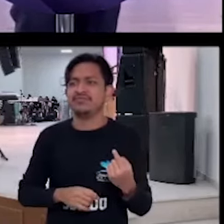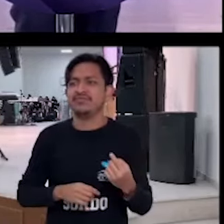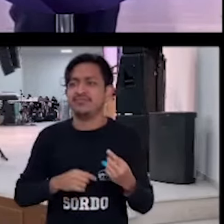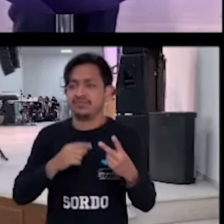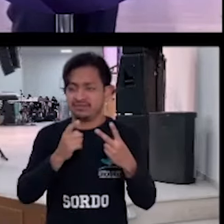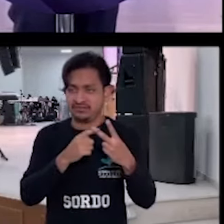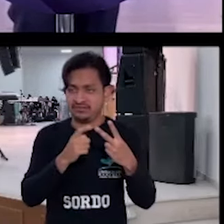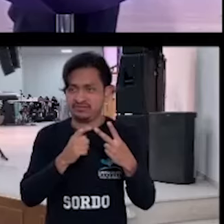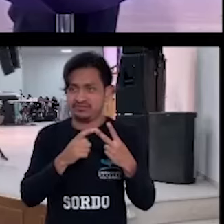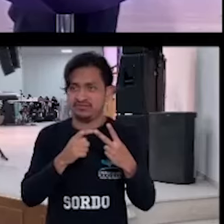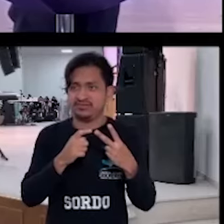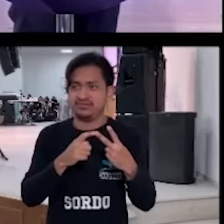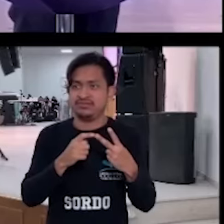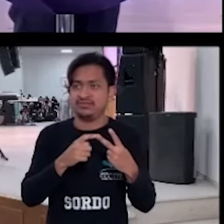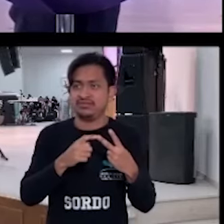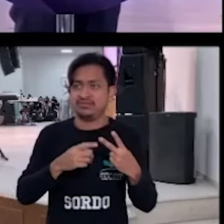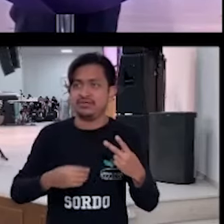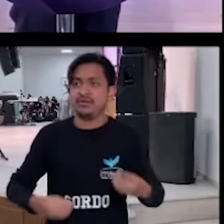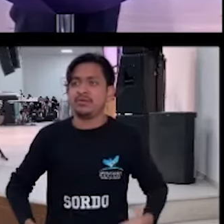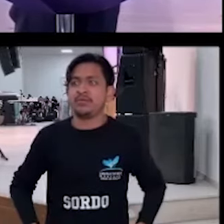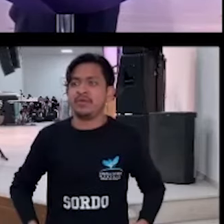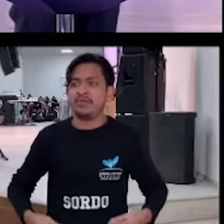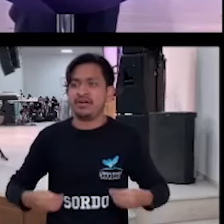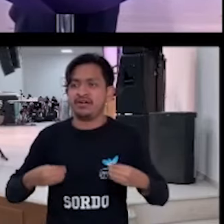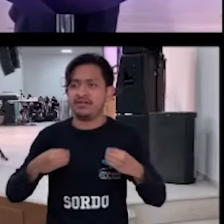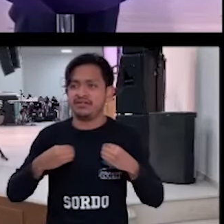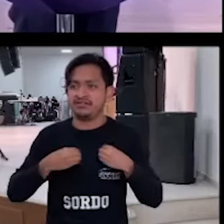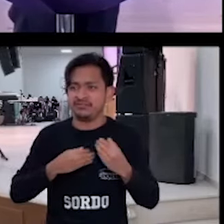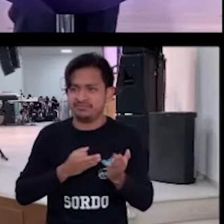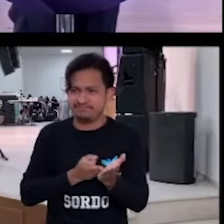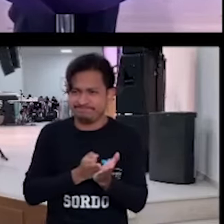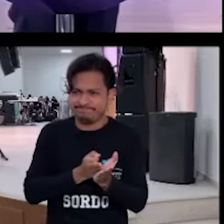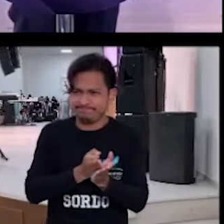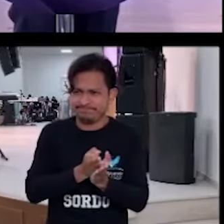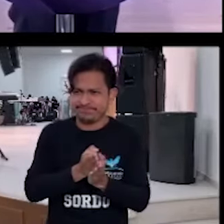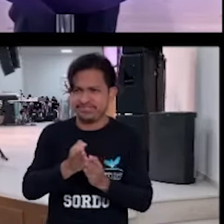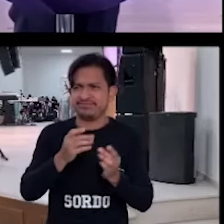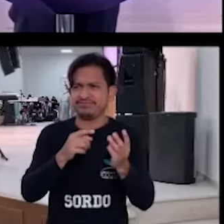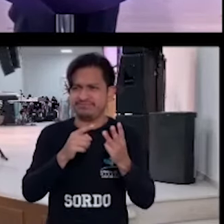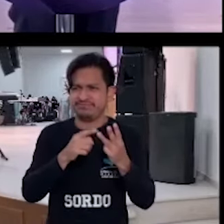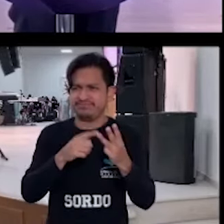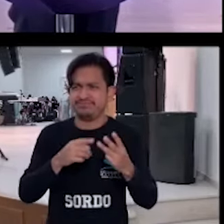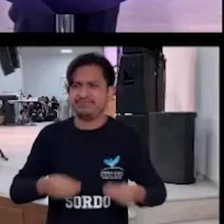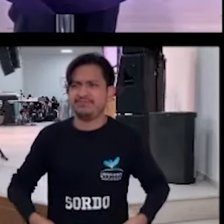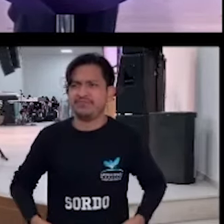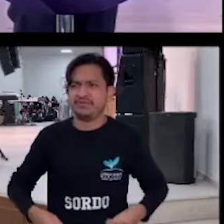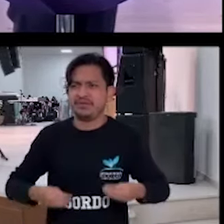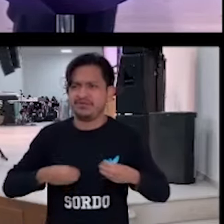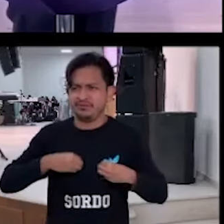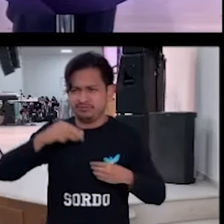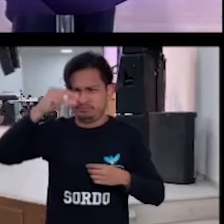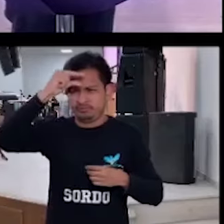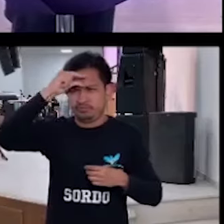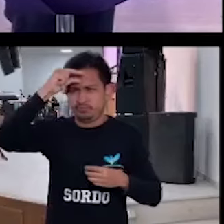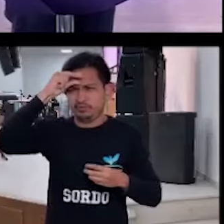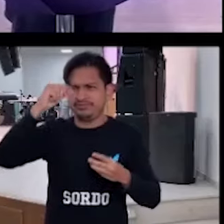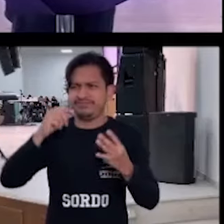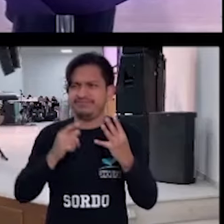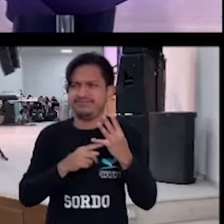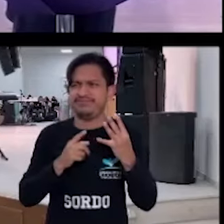control propio, vivir sabiamente y tener una buena reputación. Versículo